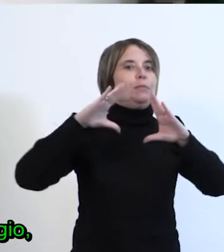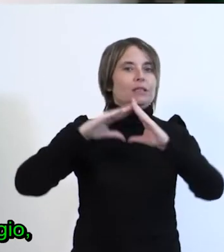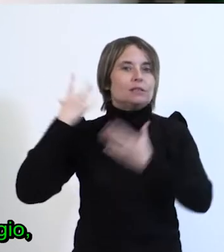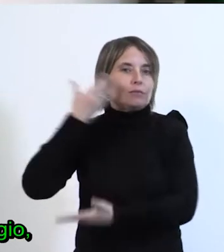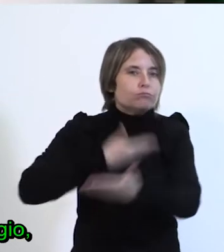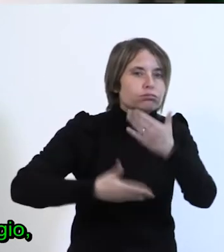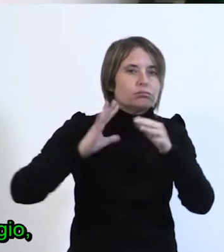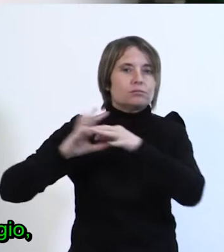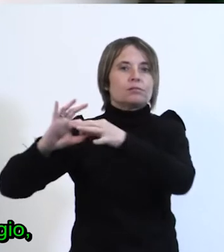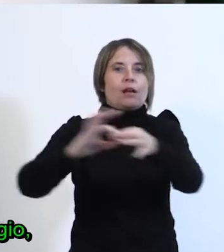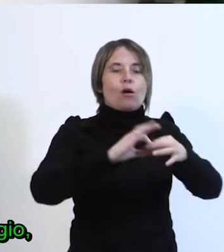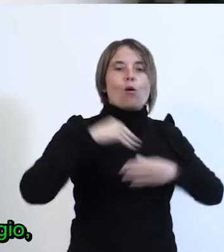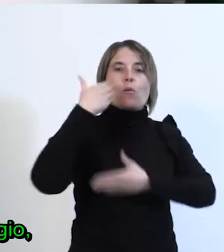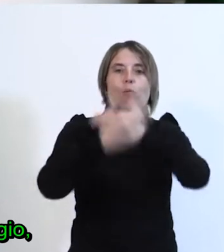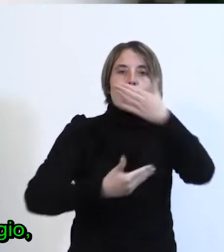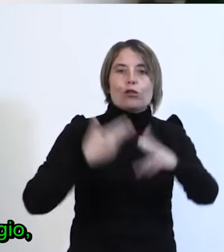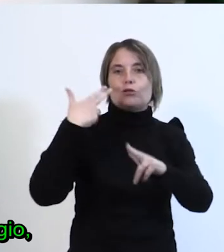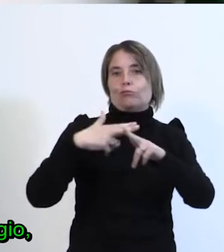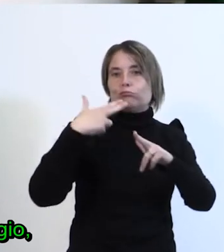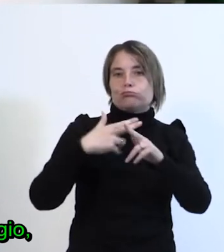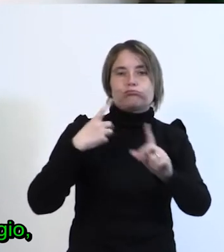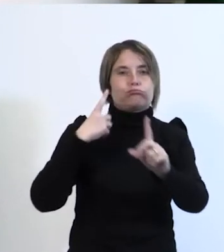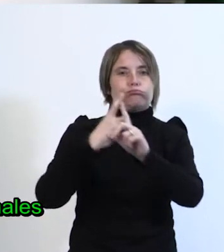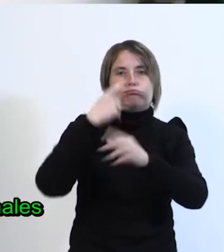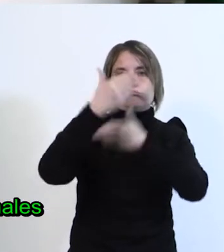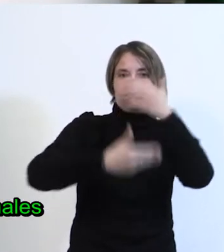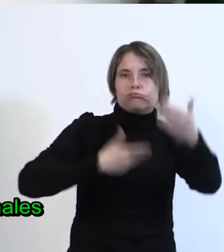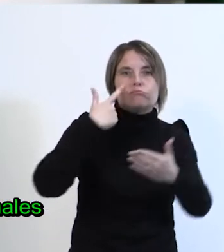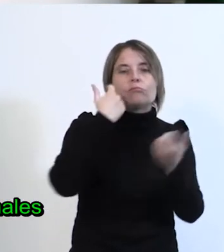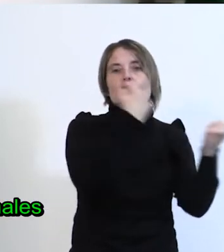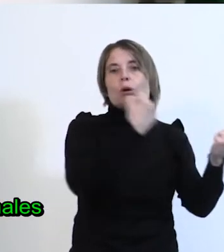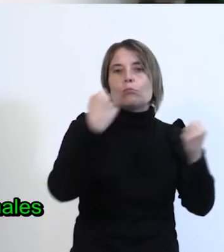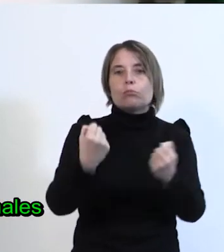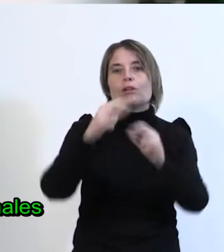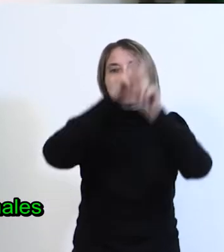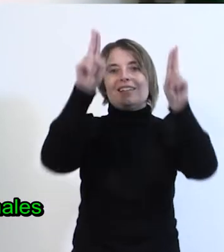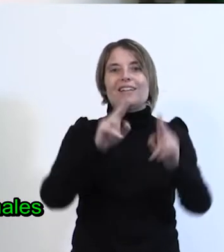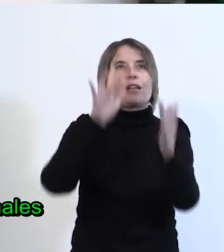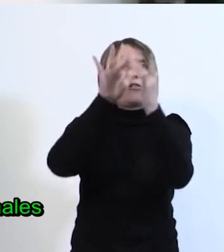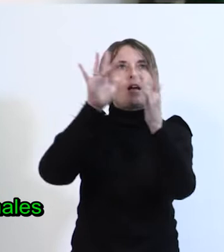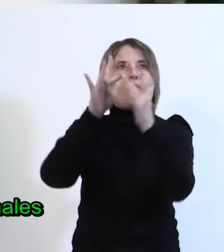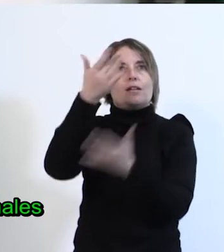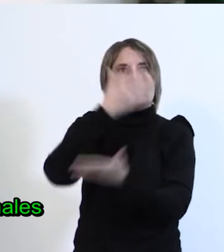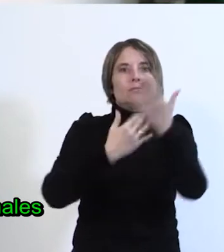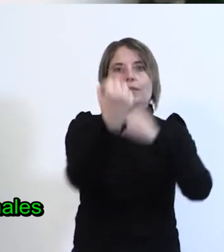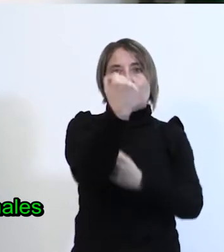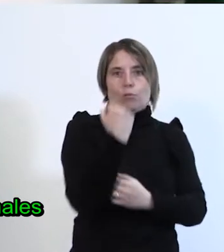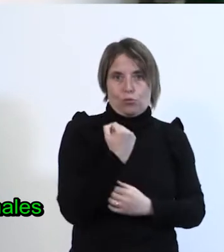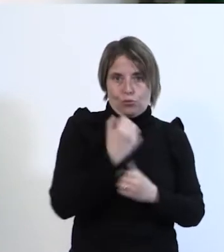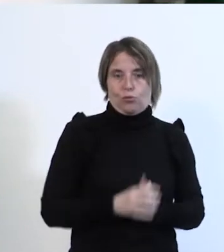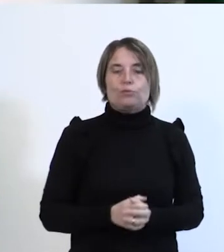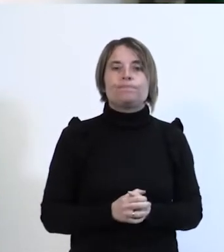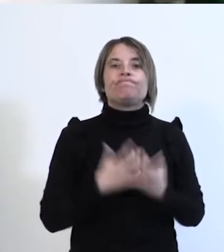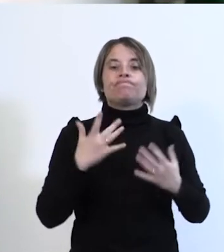Feminista, y en alianza al proceso de colitigio con otras organizaciones internacionales que